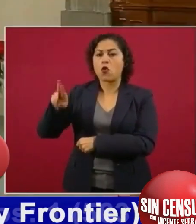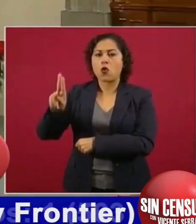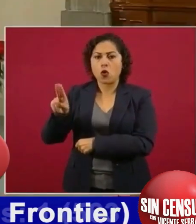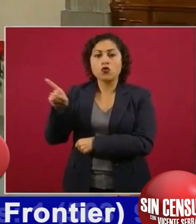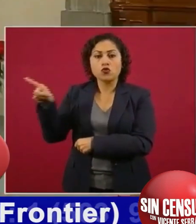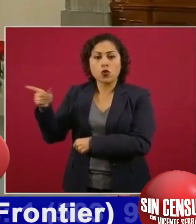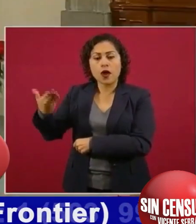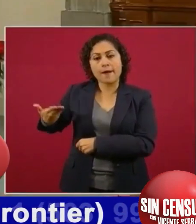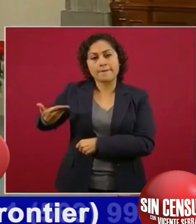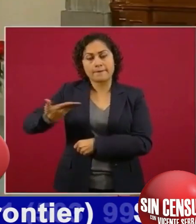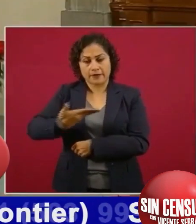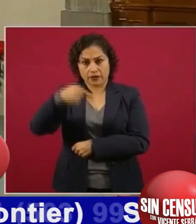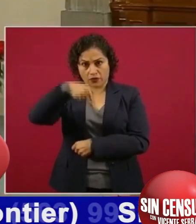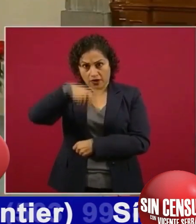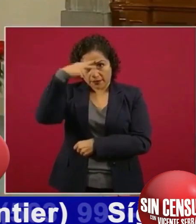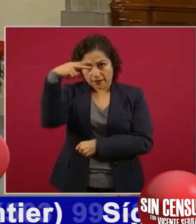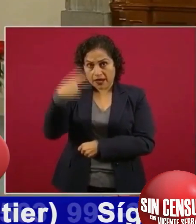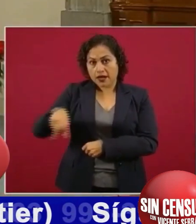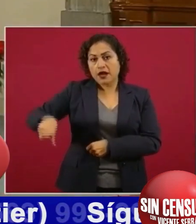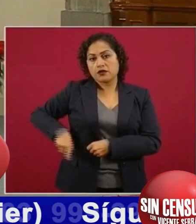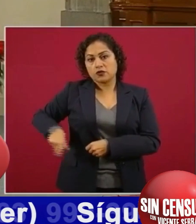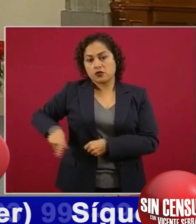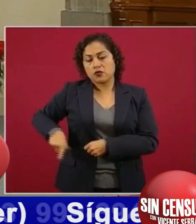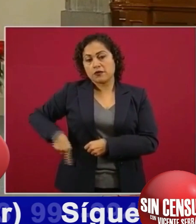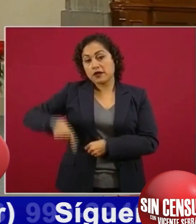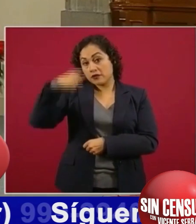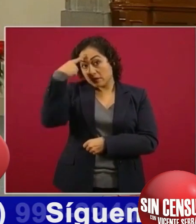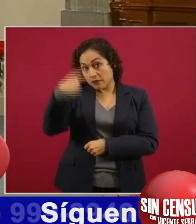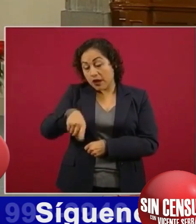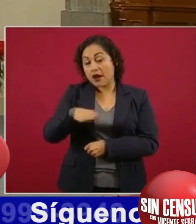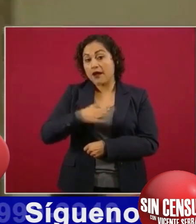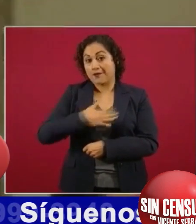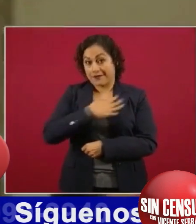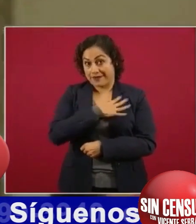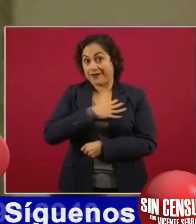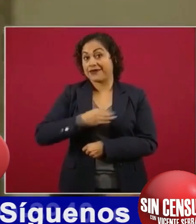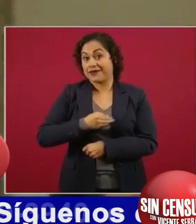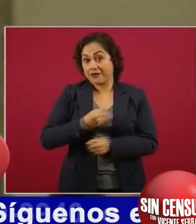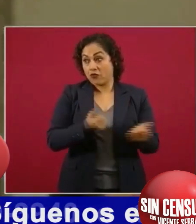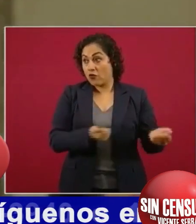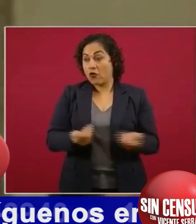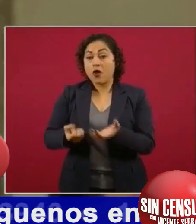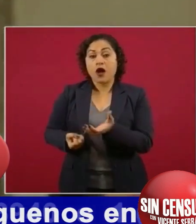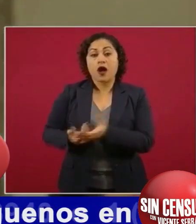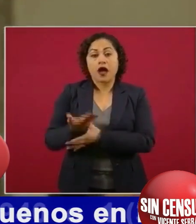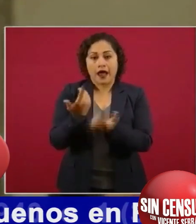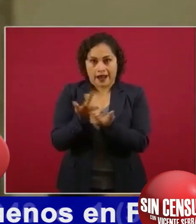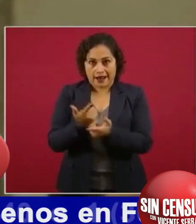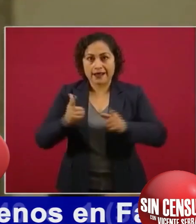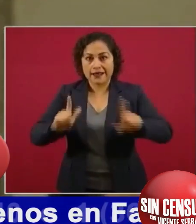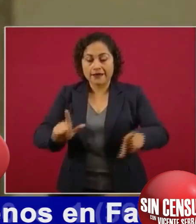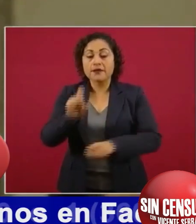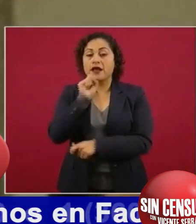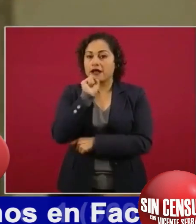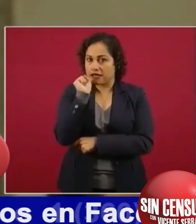solicitó al gobierno mexicano la liberación de mi hijo y la reposición del daño.